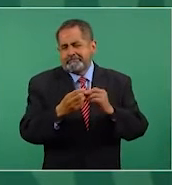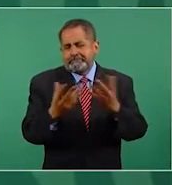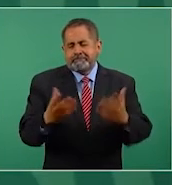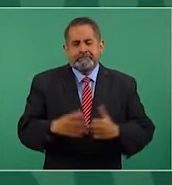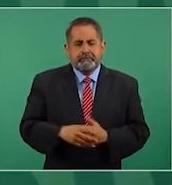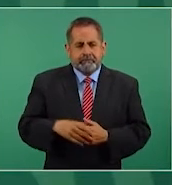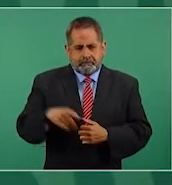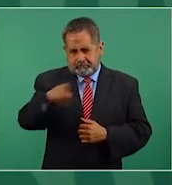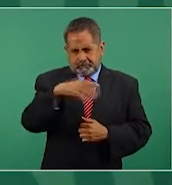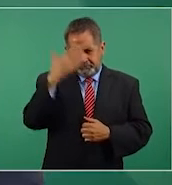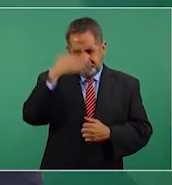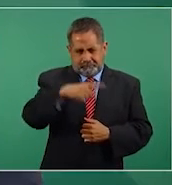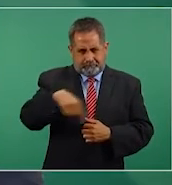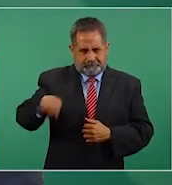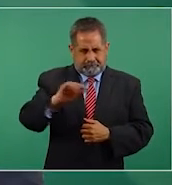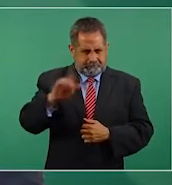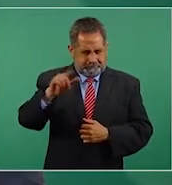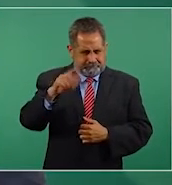Ustedes son